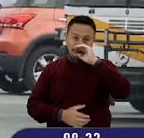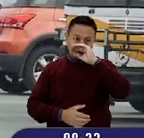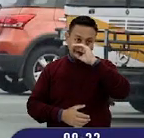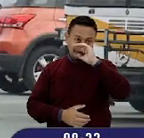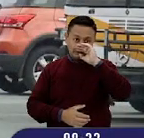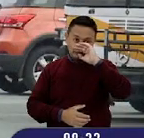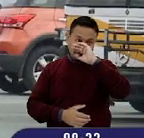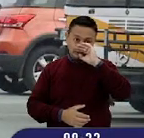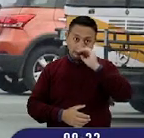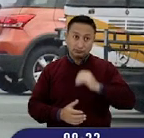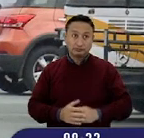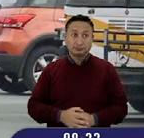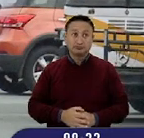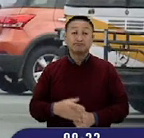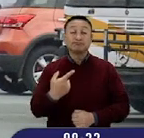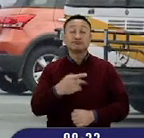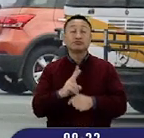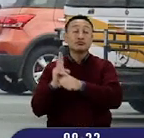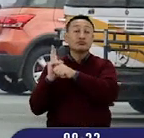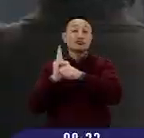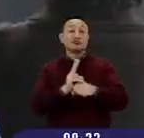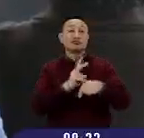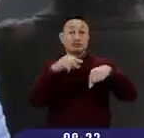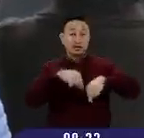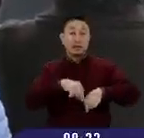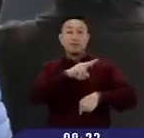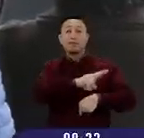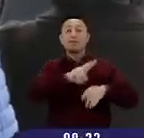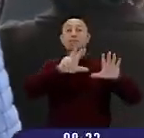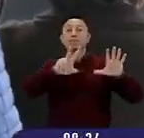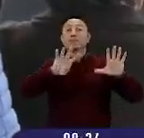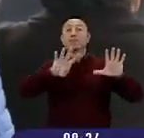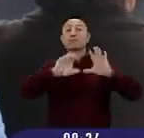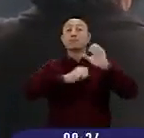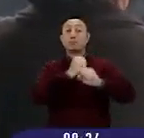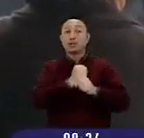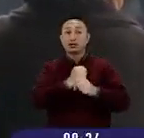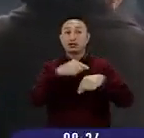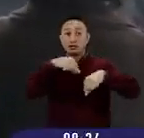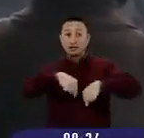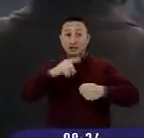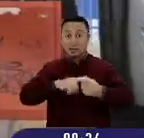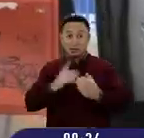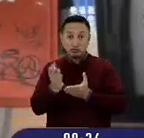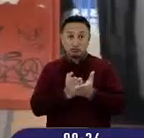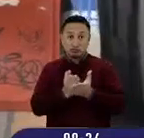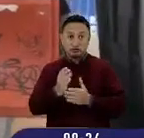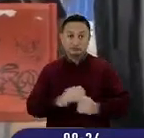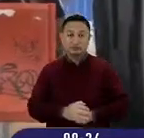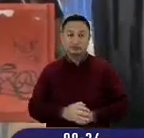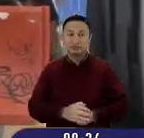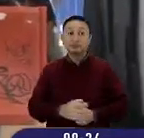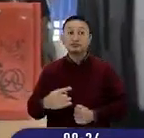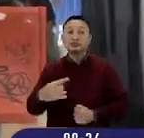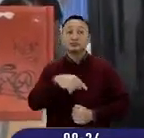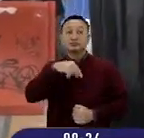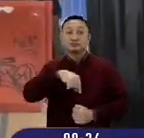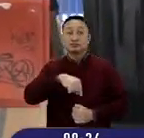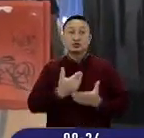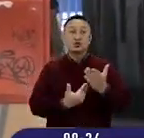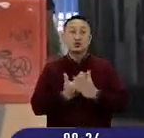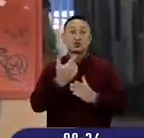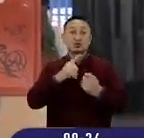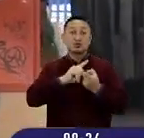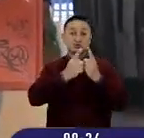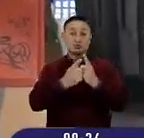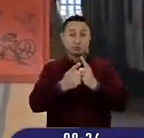El sistema integrado trolebús está de aniversario, cumplirá 29 años al servicio de la ciudadanía y como parte de la modernización del